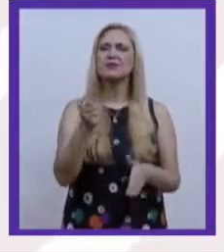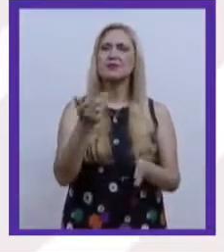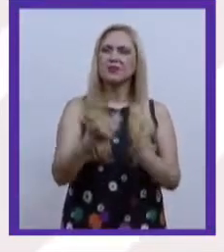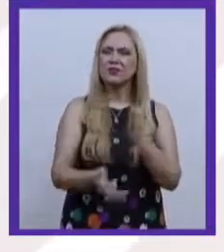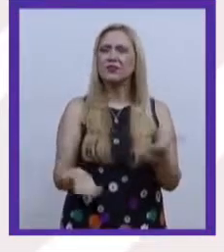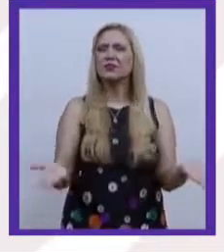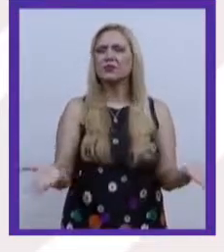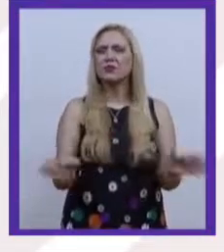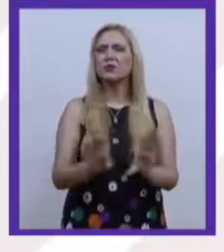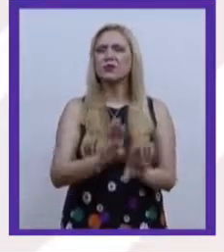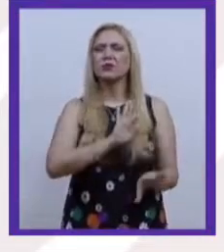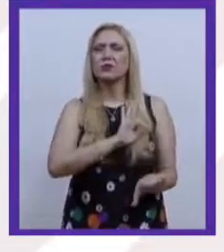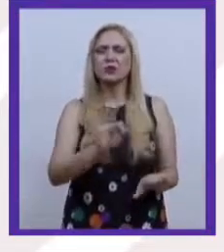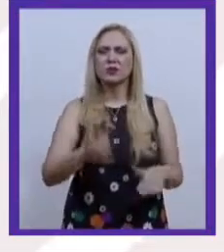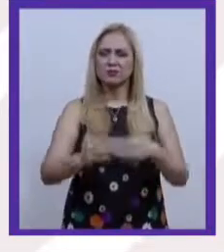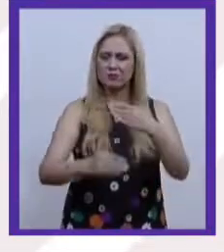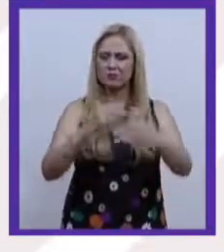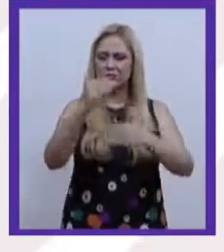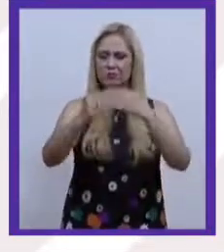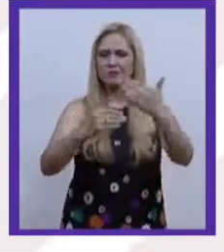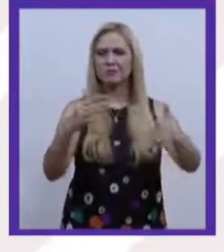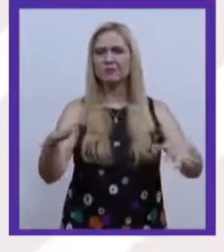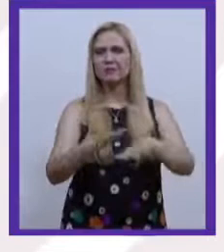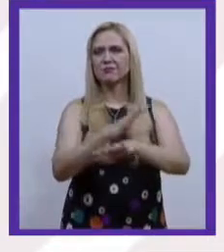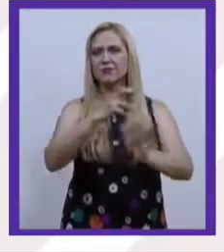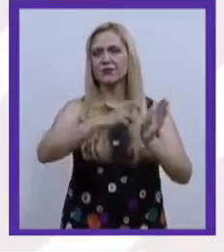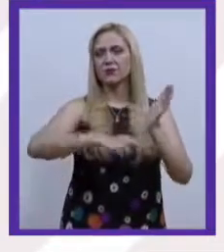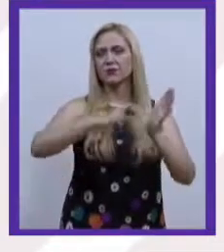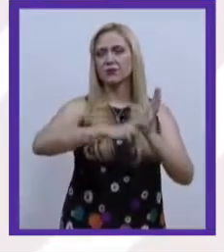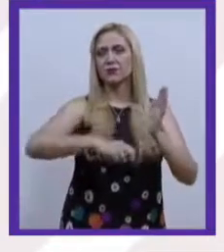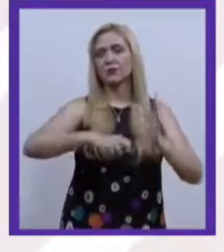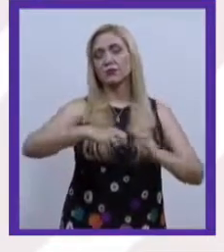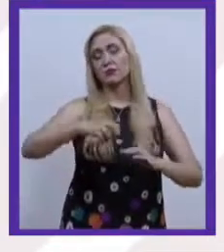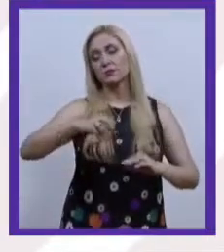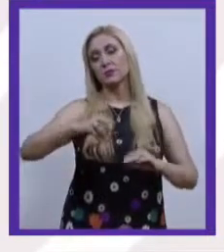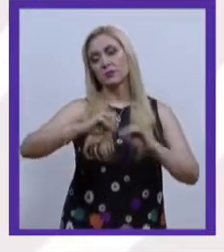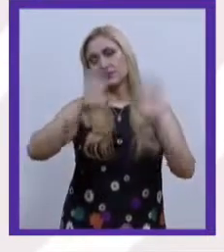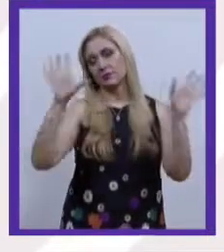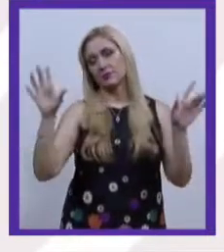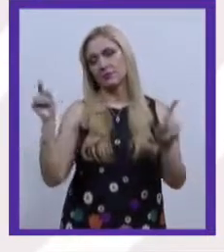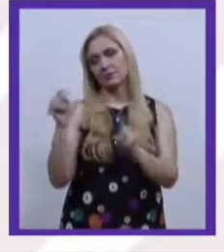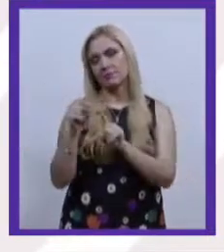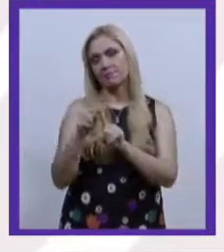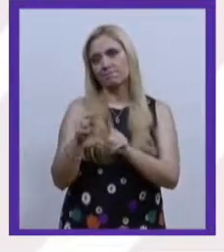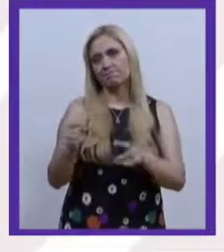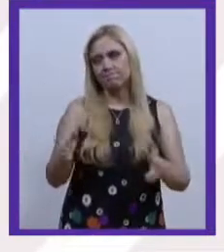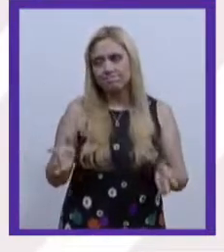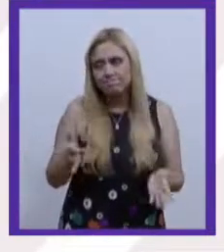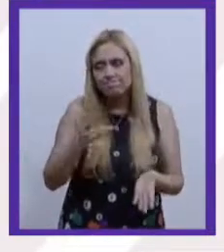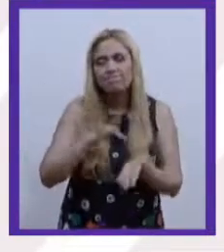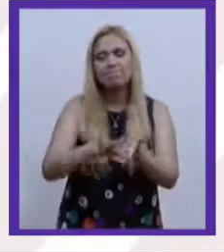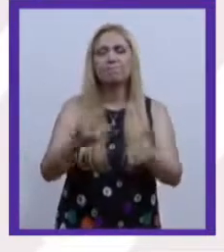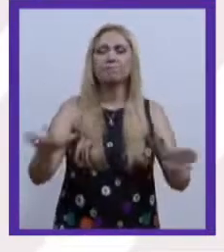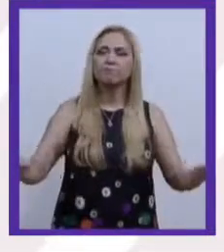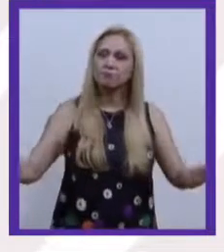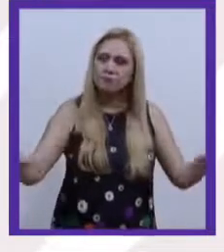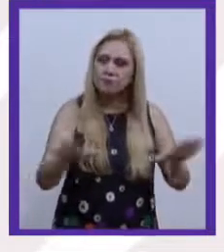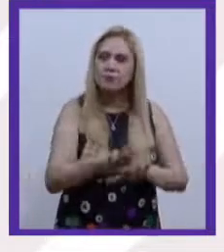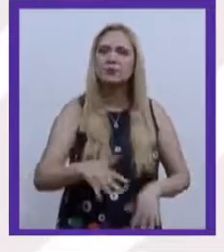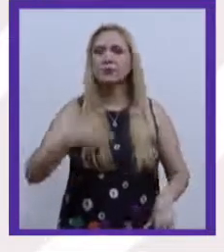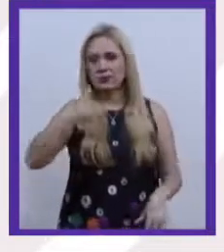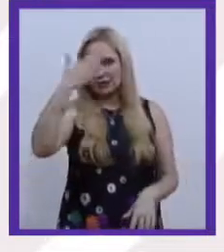sociedad? ¿Cómo podemos avanzar en estas reformas? Sobre todo, impulsándolas desde la sociedad, porque sabemos